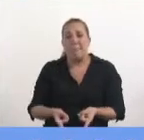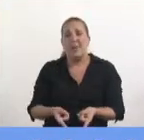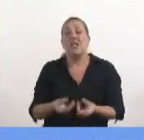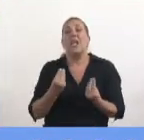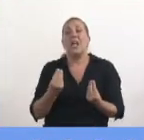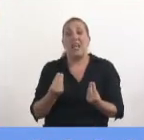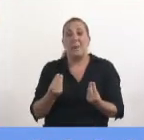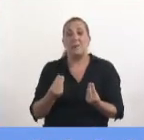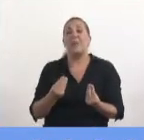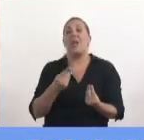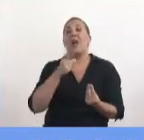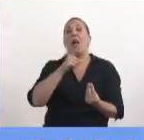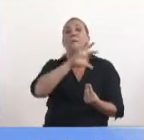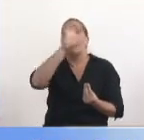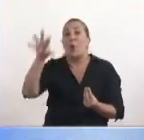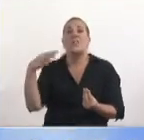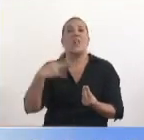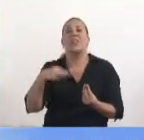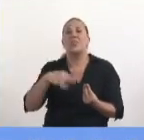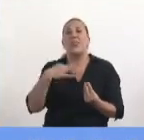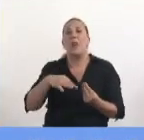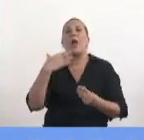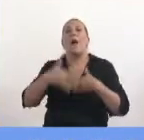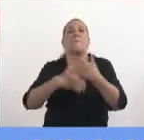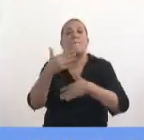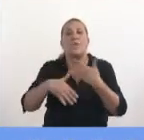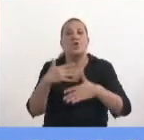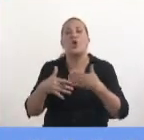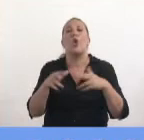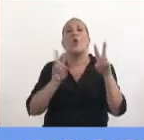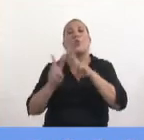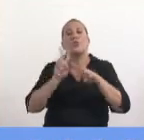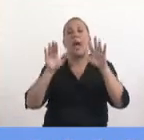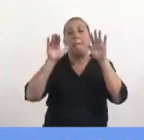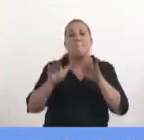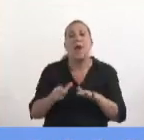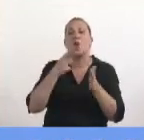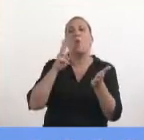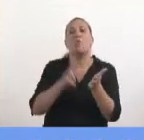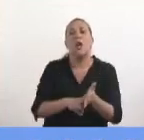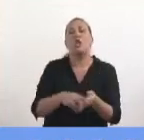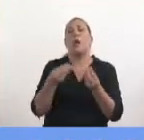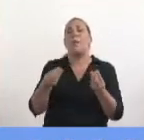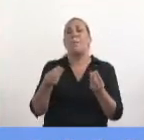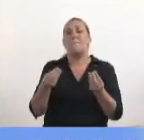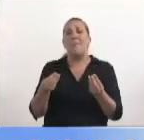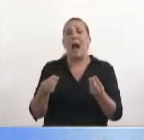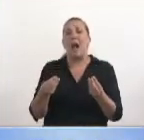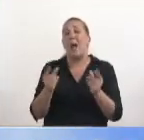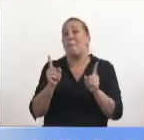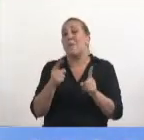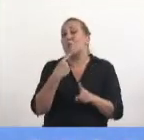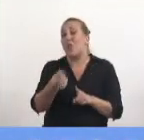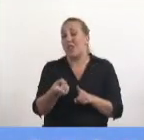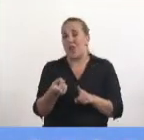las provincias debían ir a un proceso de armonización y de disminución de impuestos para que, para hacer lo que decía el